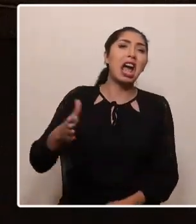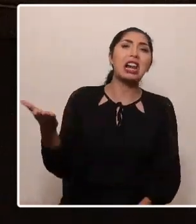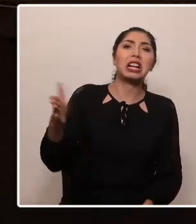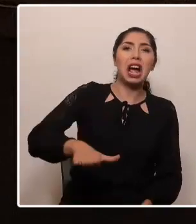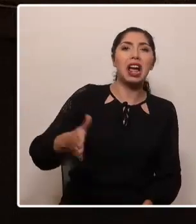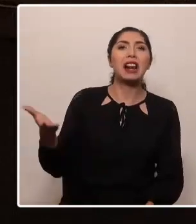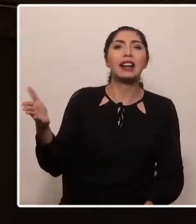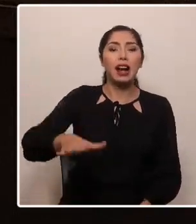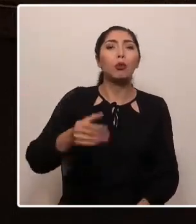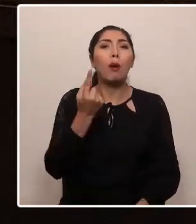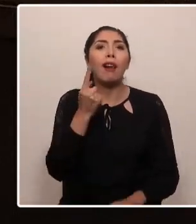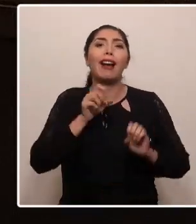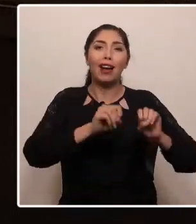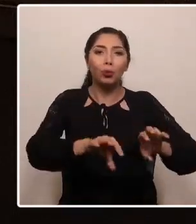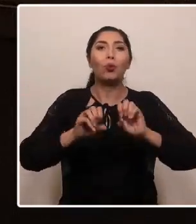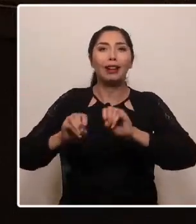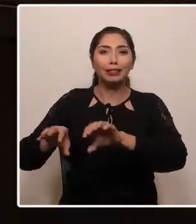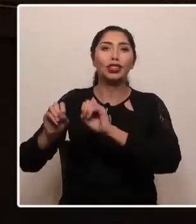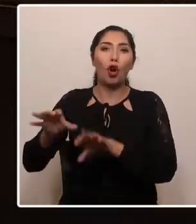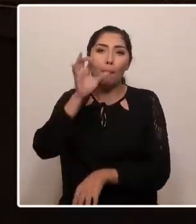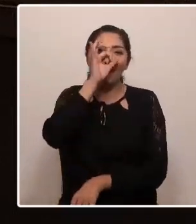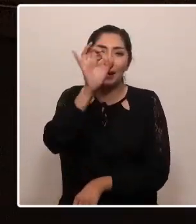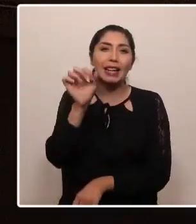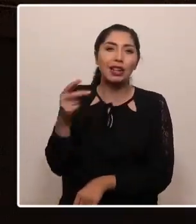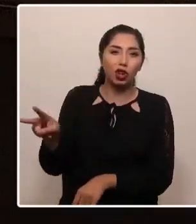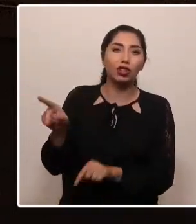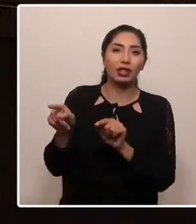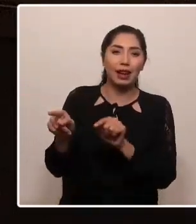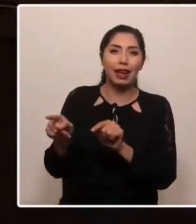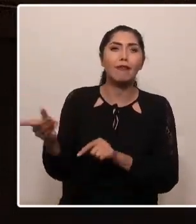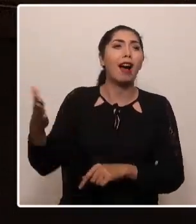iba a caer la educación de Pinochet,